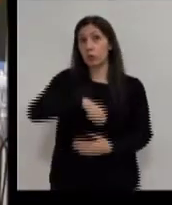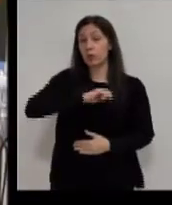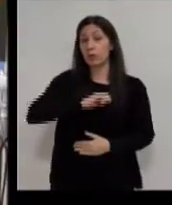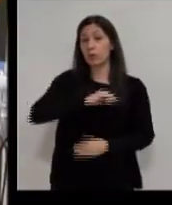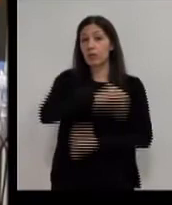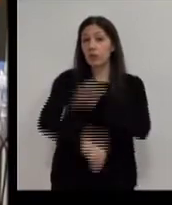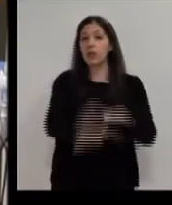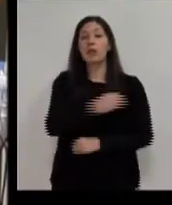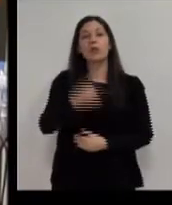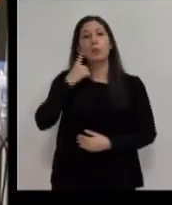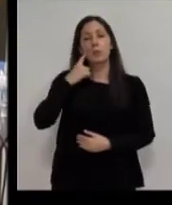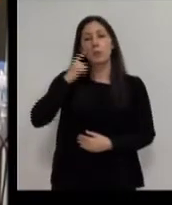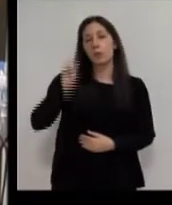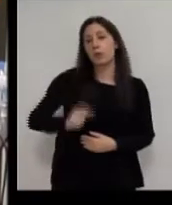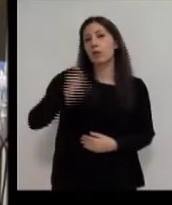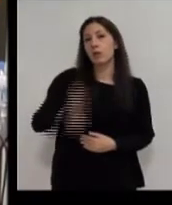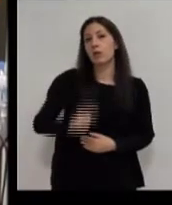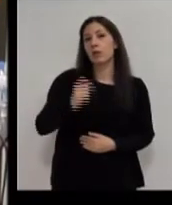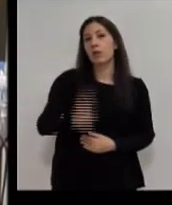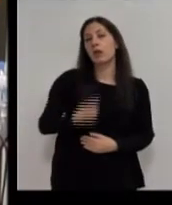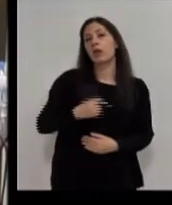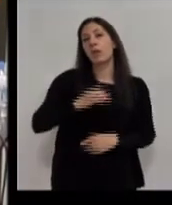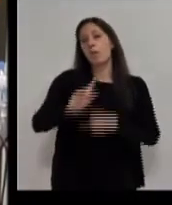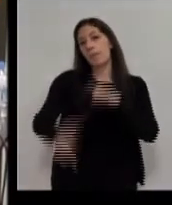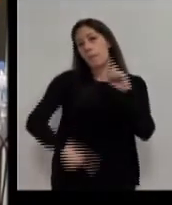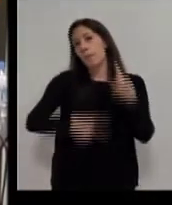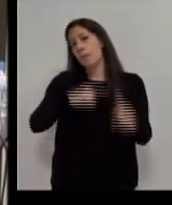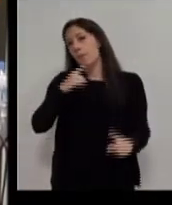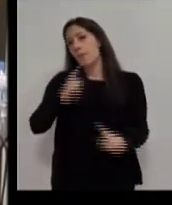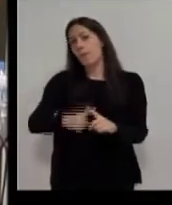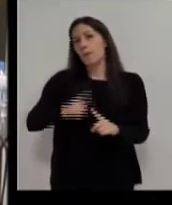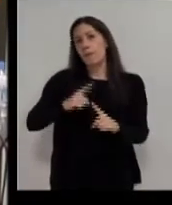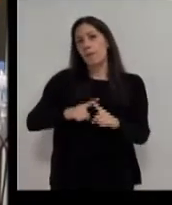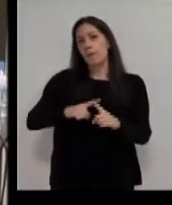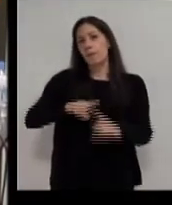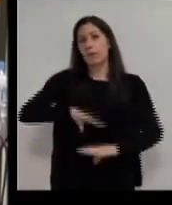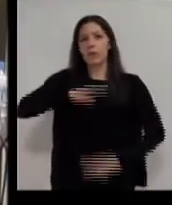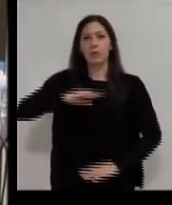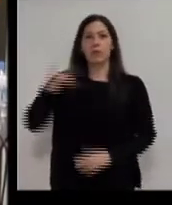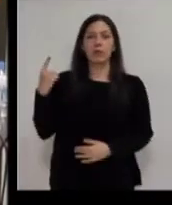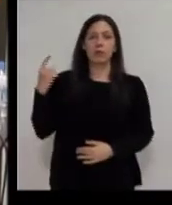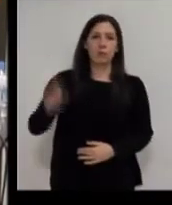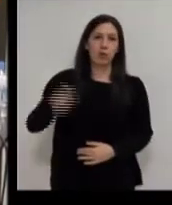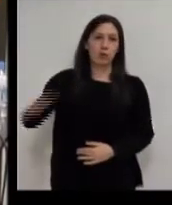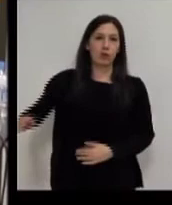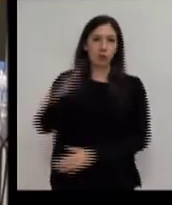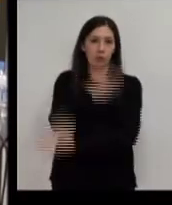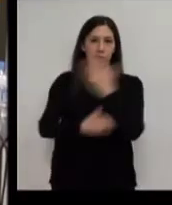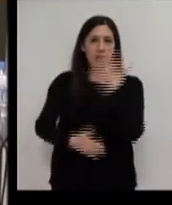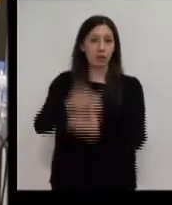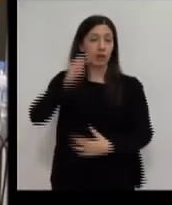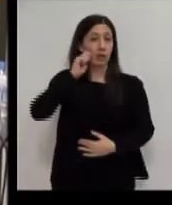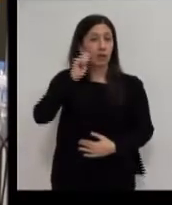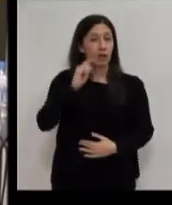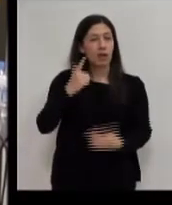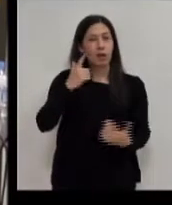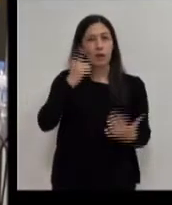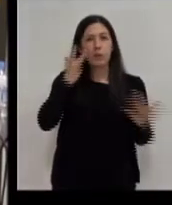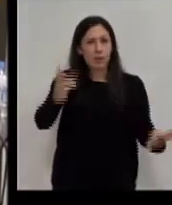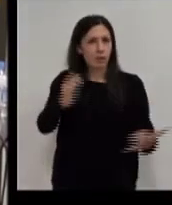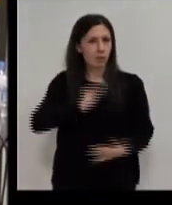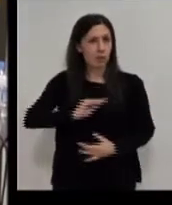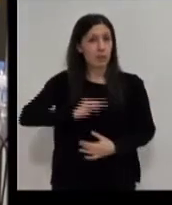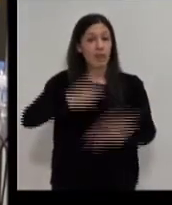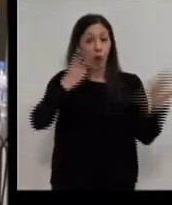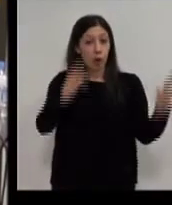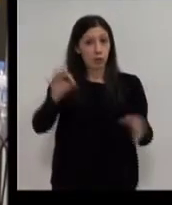Hicimos el primer estudio que se hizo en España sobre los hábitos y actitudes de las personas con gran discapacidad en el ámbito del turismo. Y una de las cosas que más nos